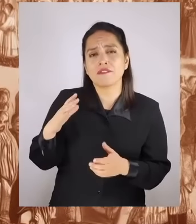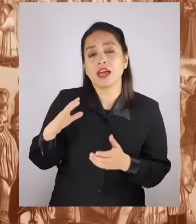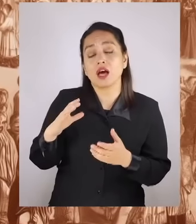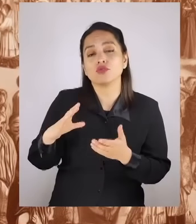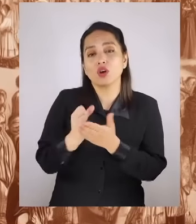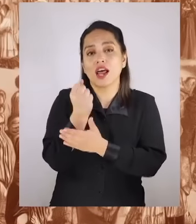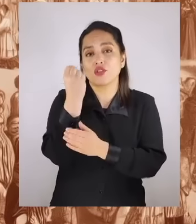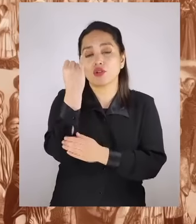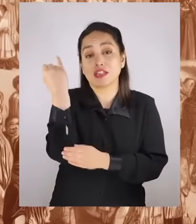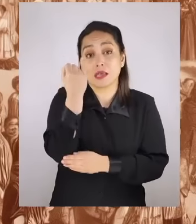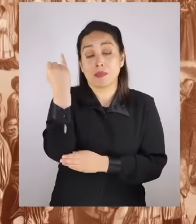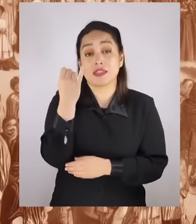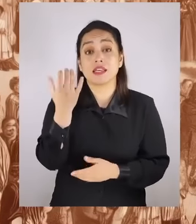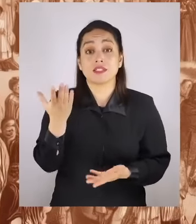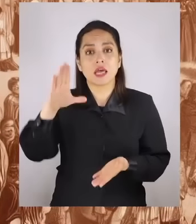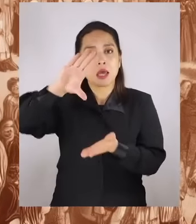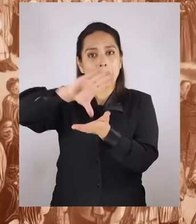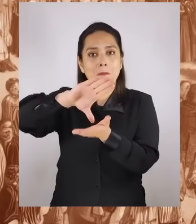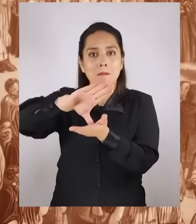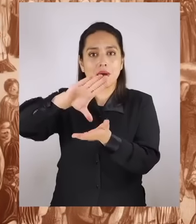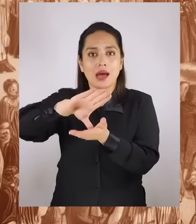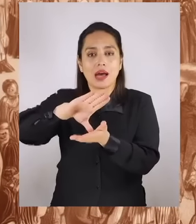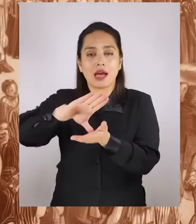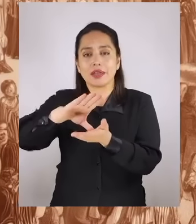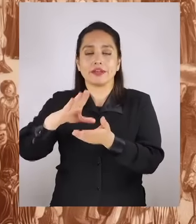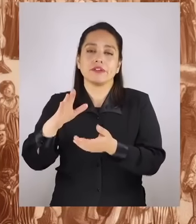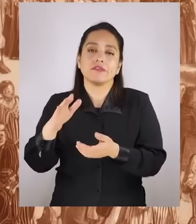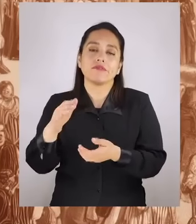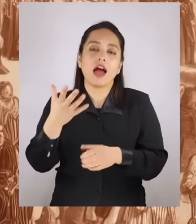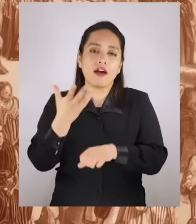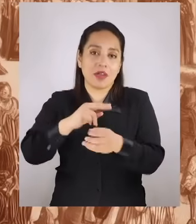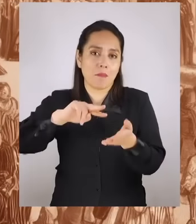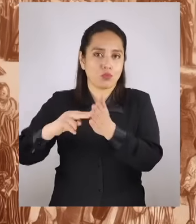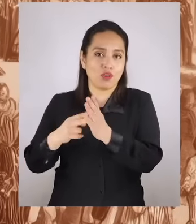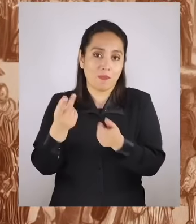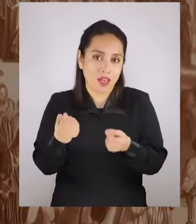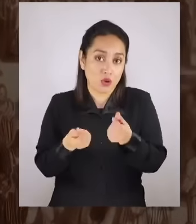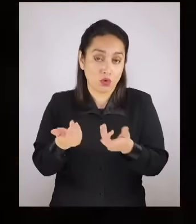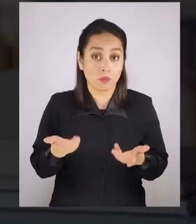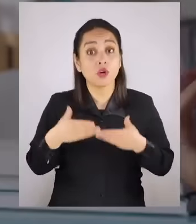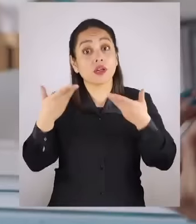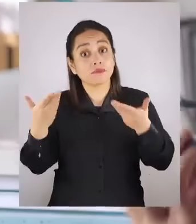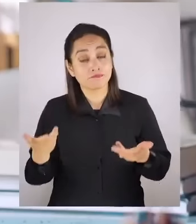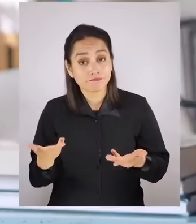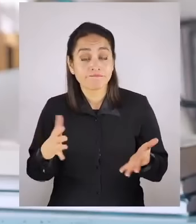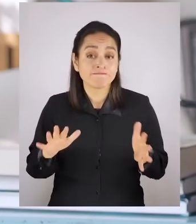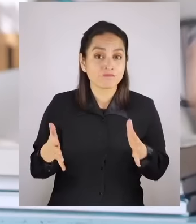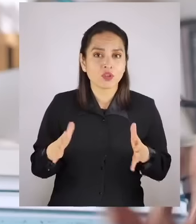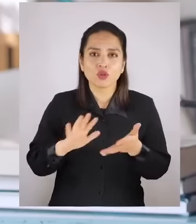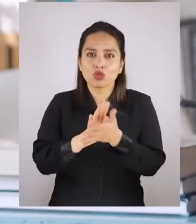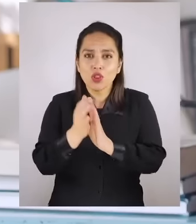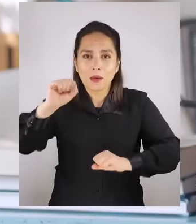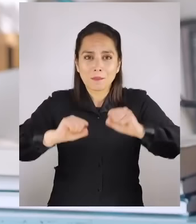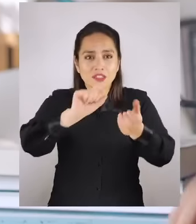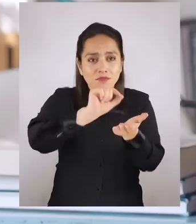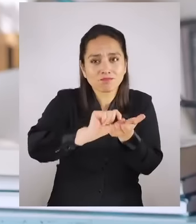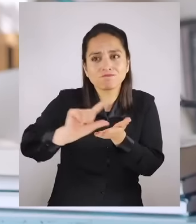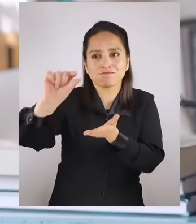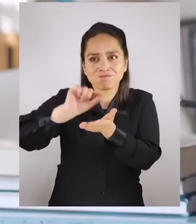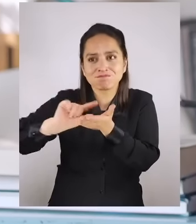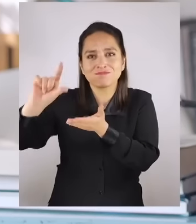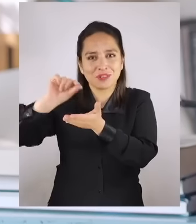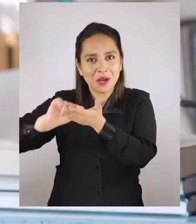independencia que había dejado al país económicamente bastante deprimido. Entonces, de alguna manera, todos estos emprendimientos que empieza a traer